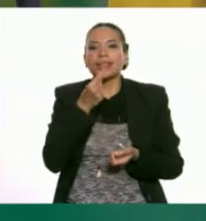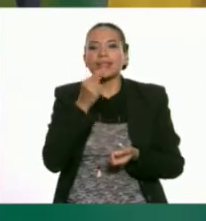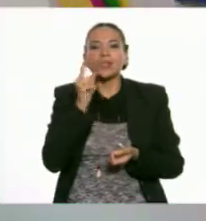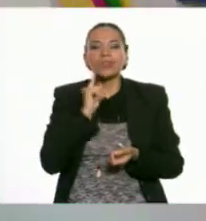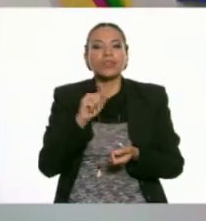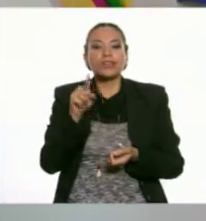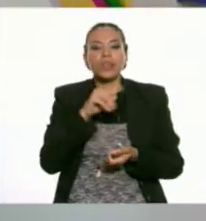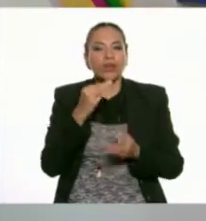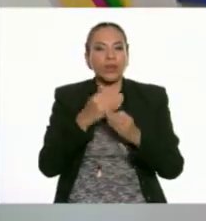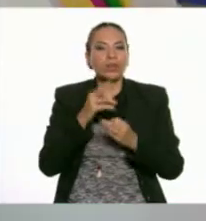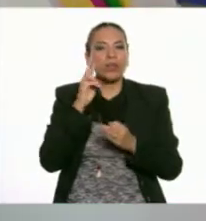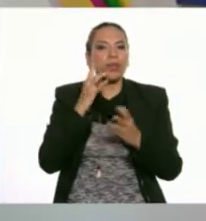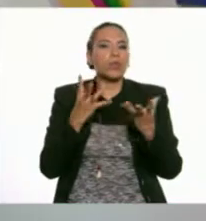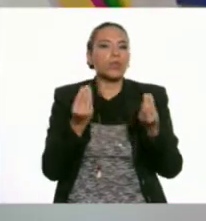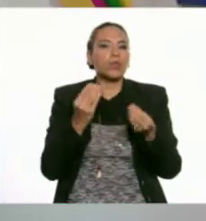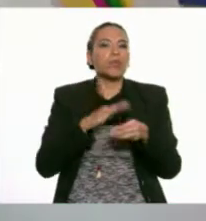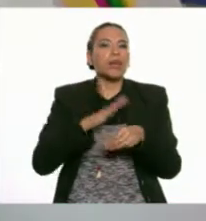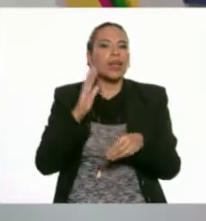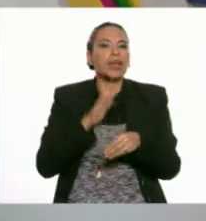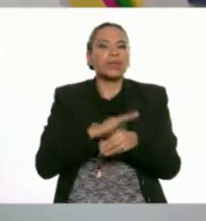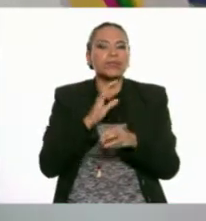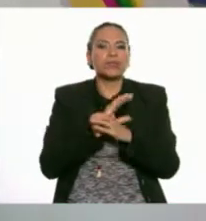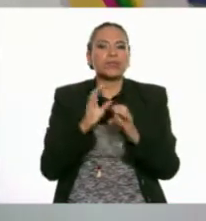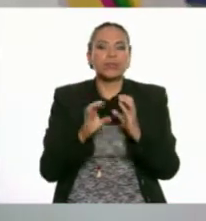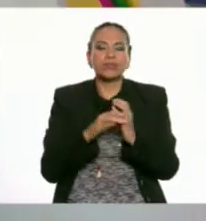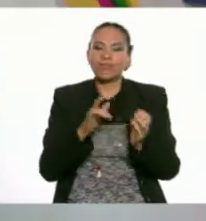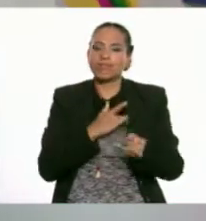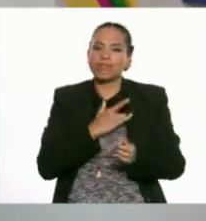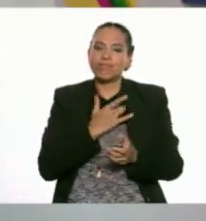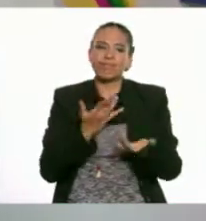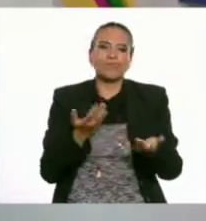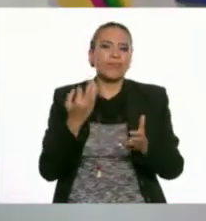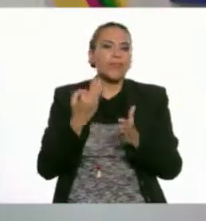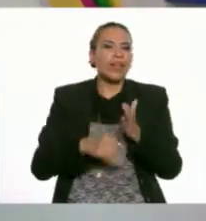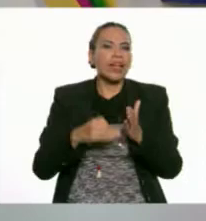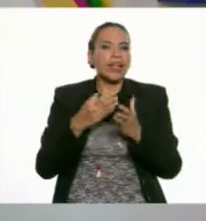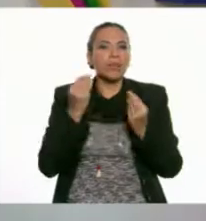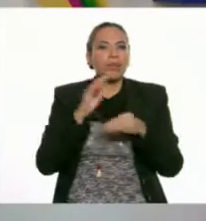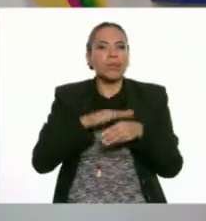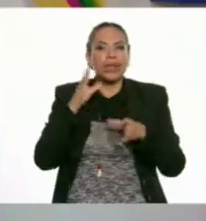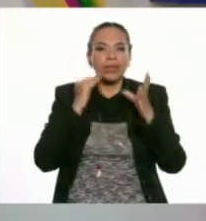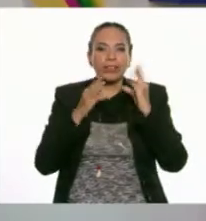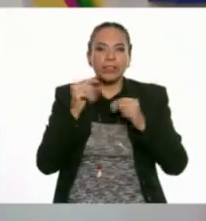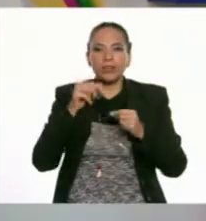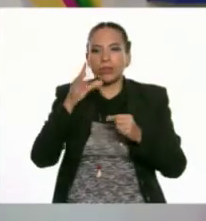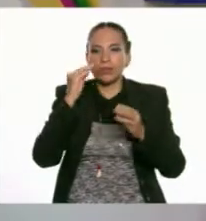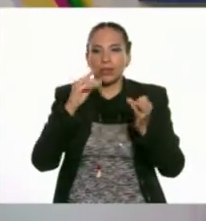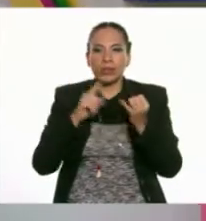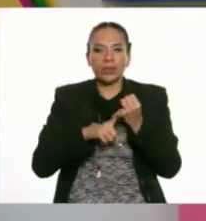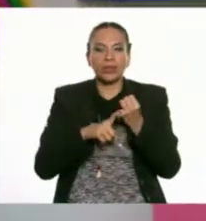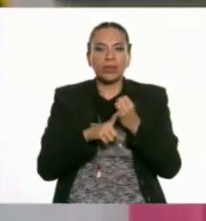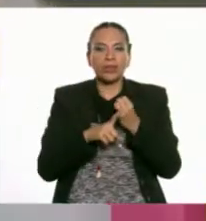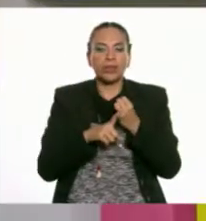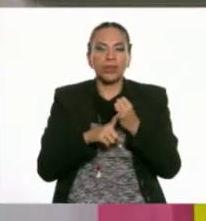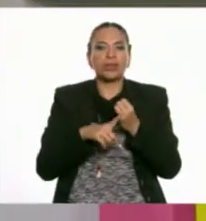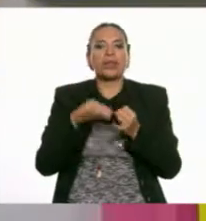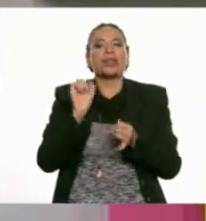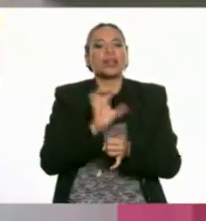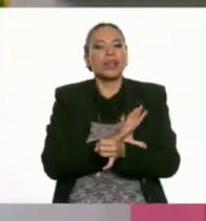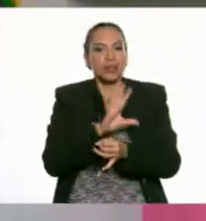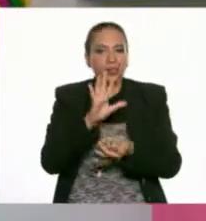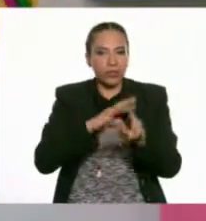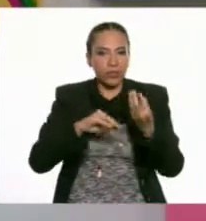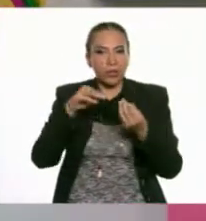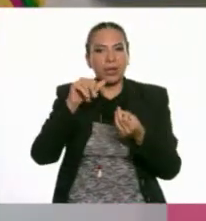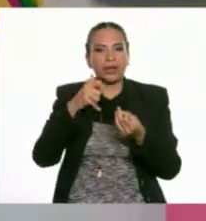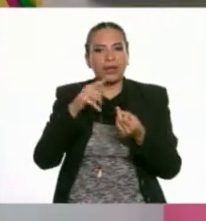niños que íbamos a ver muchísimas más cosas y siento que nos hace falta tanto por aprender. Hoy aprendemos acerca del electromagnetismo y cómo